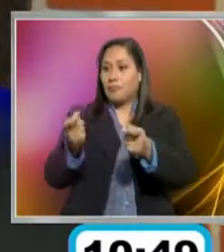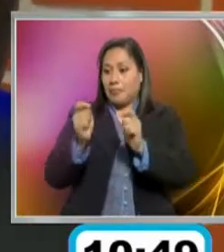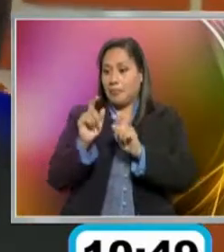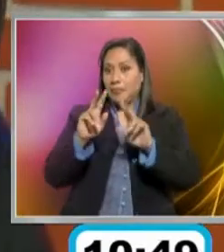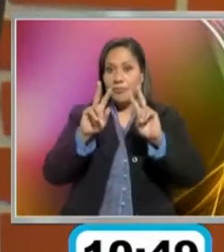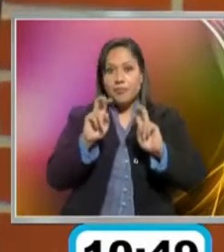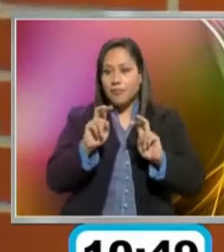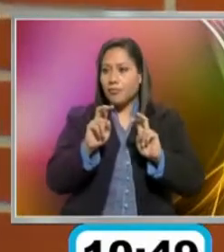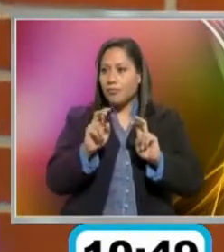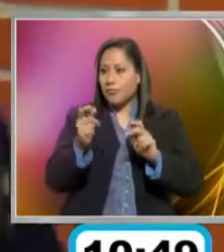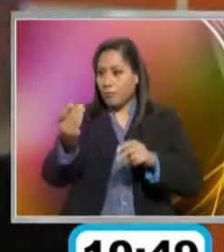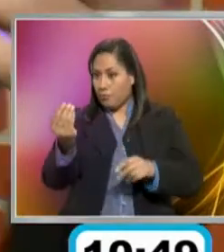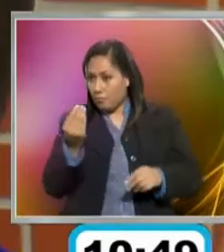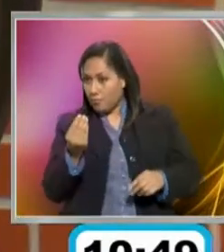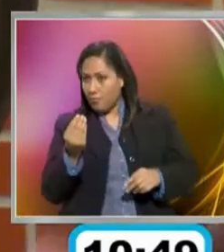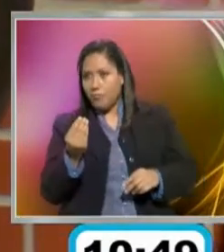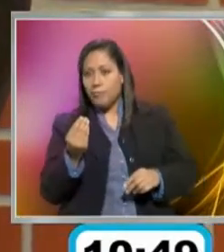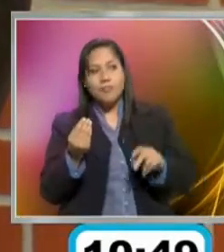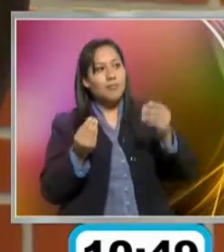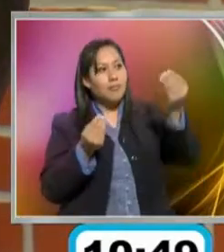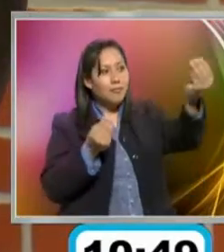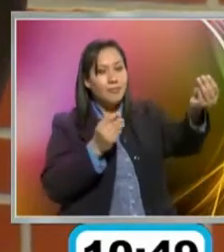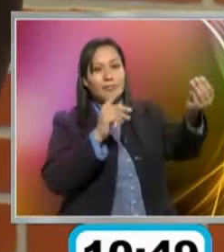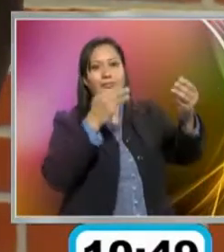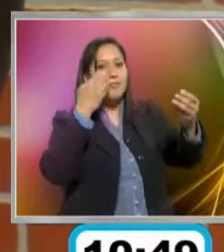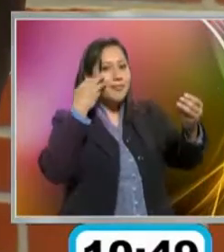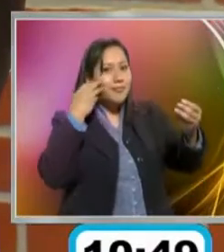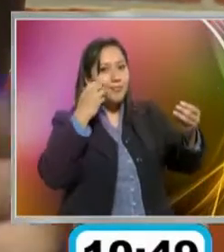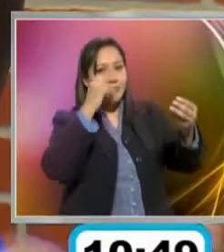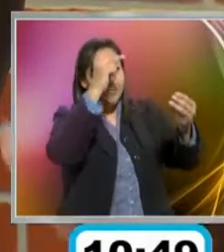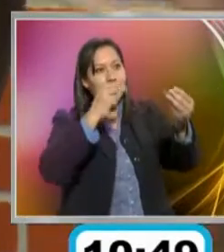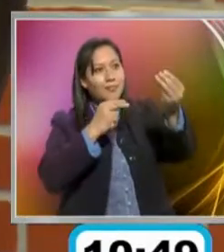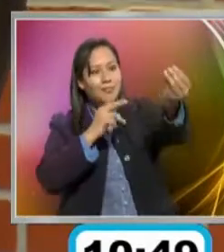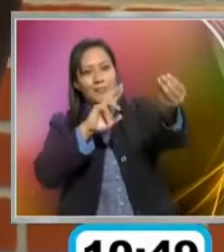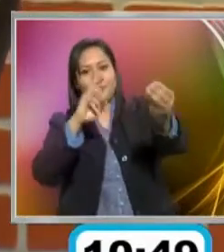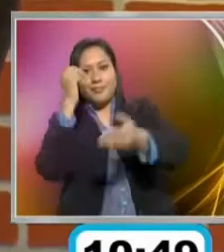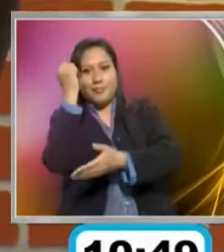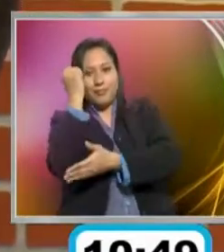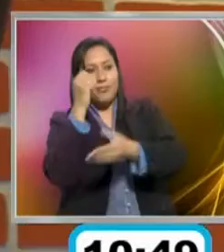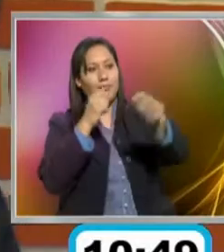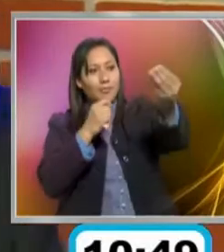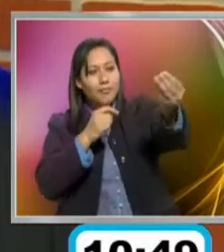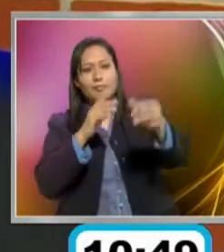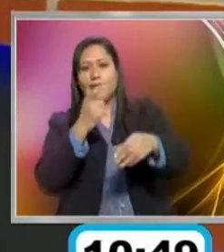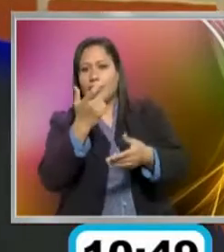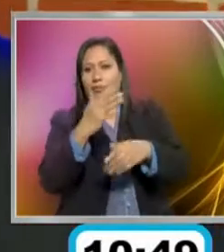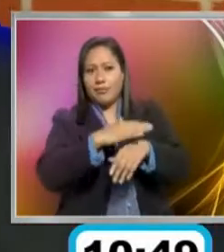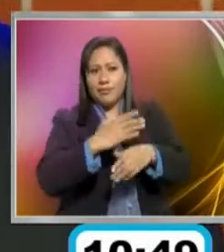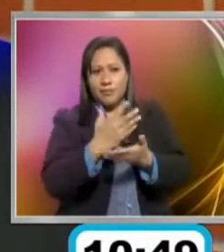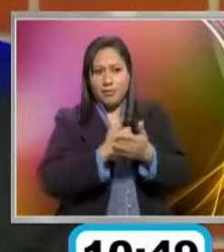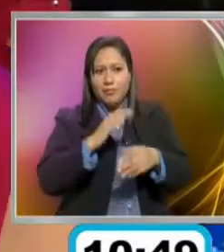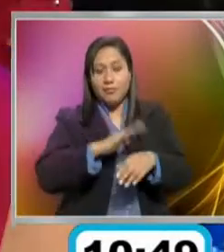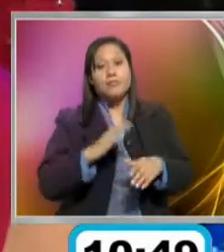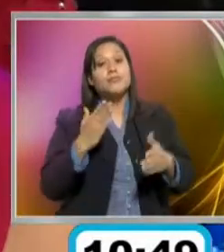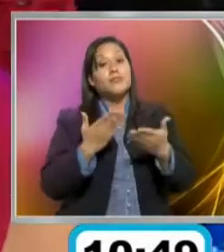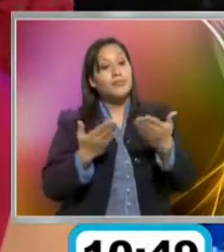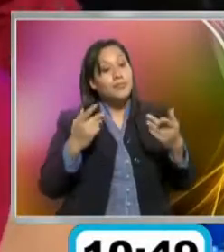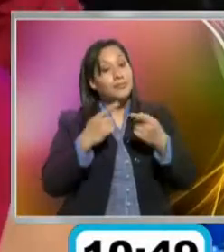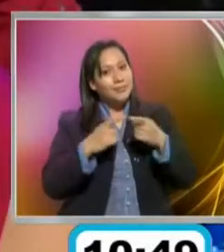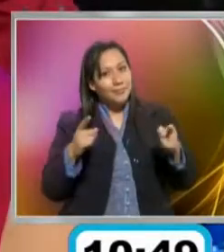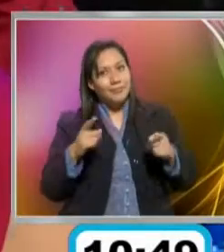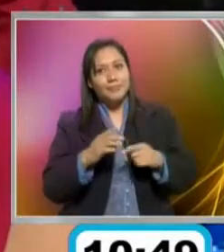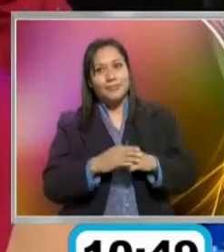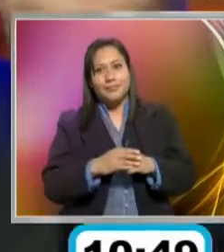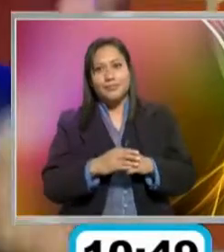temas porque de dármelos a mí se lo dan mejor a los Tigres, al Recodo, que generaban más dinero en regalías. Pero ya la historia es otra. Pero ya la historia es